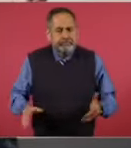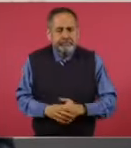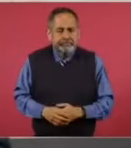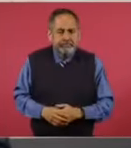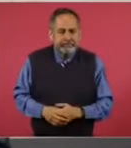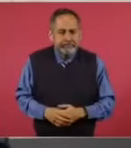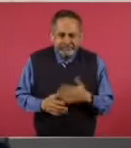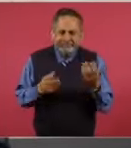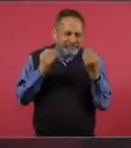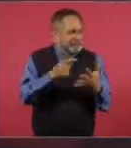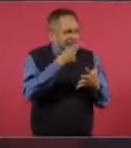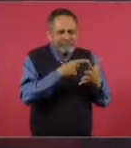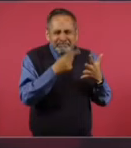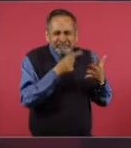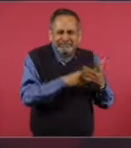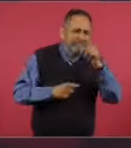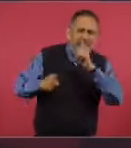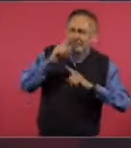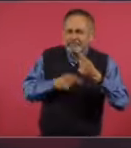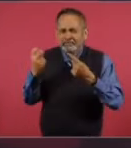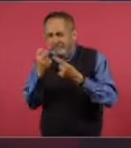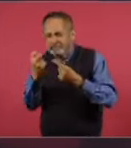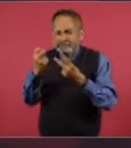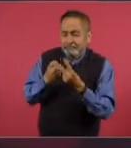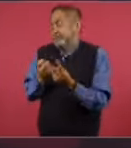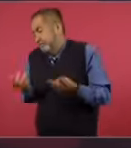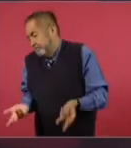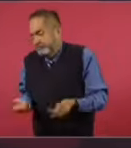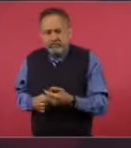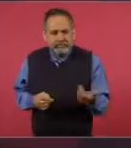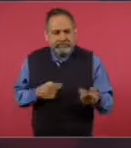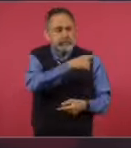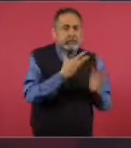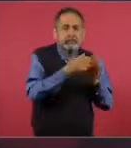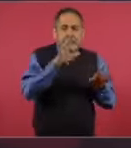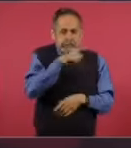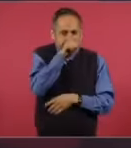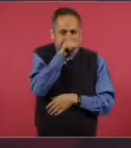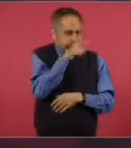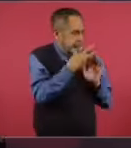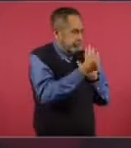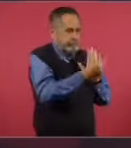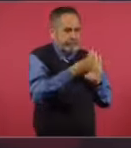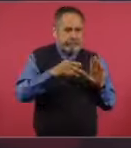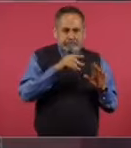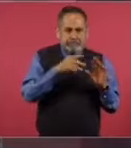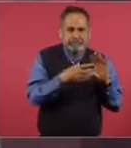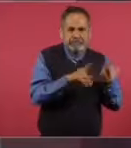Pero ¿cuántas cosas? ¿Cuántos sofismas? ¿Quiénes repetían todo eso como loros?